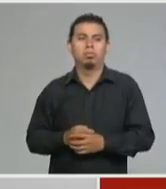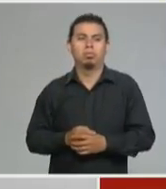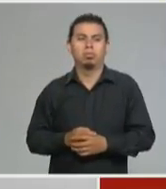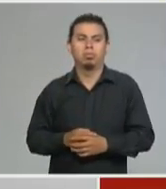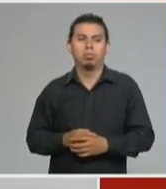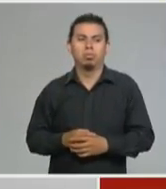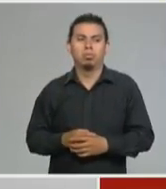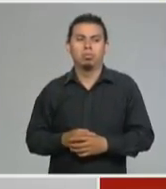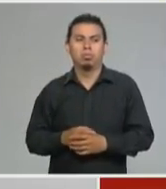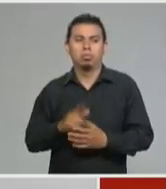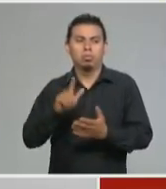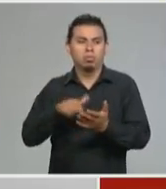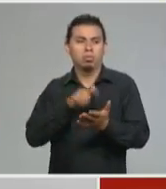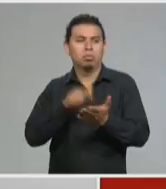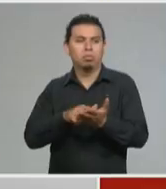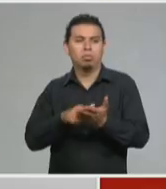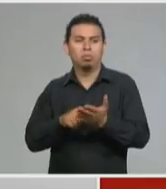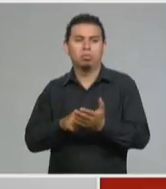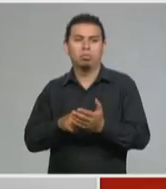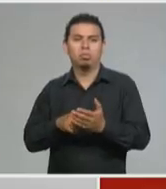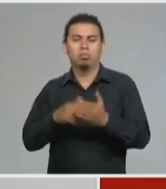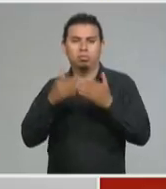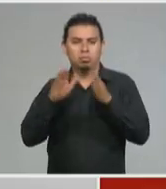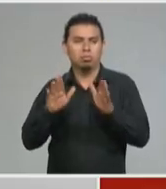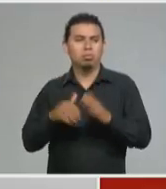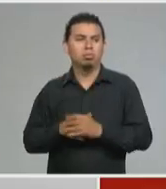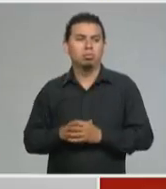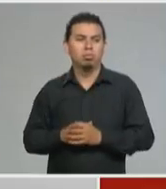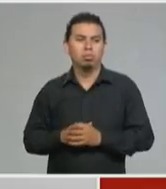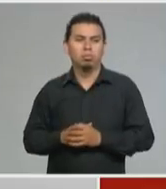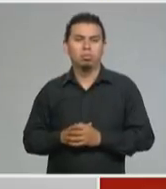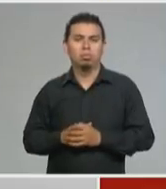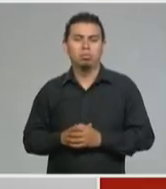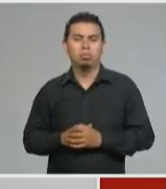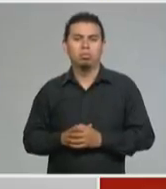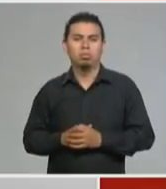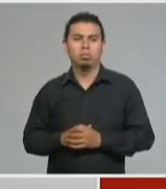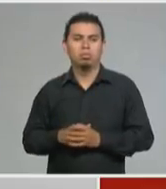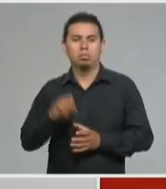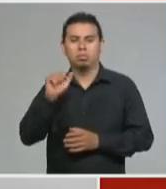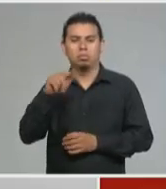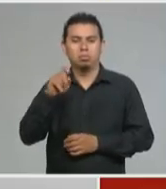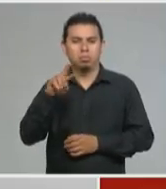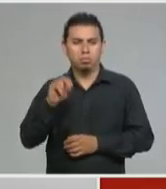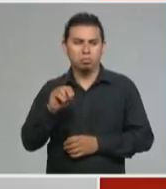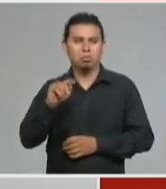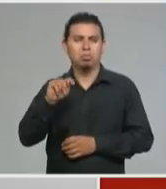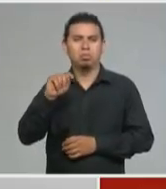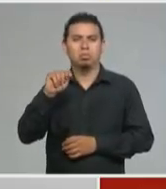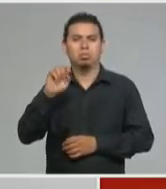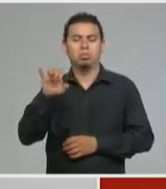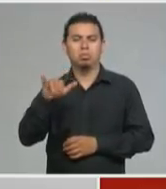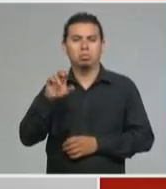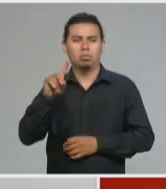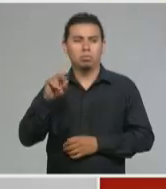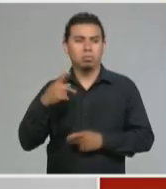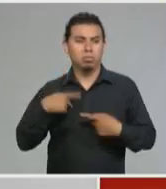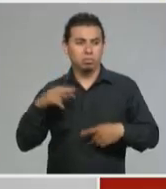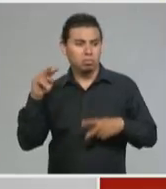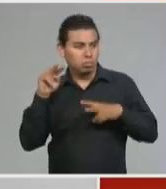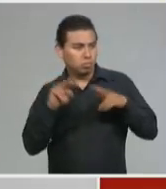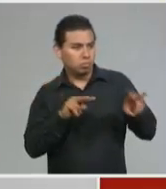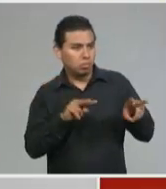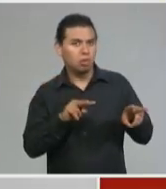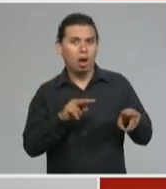probar que un lugar es sagrado es hacerlo tan majestuoso y tan bello que cuando lo vea a la gente se le corte